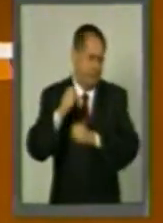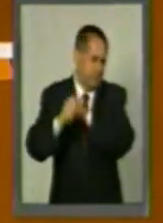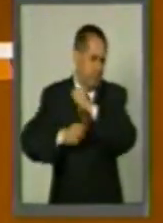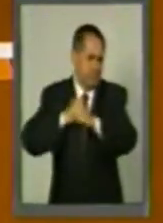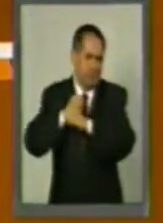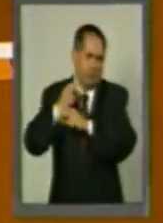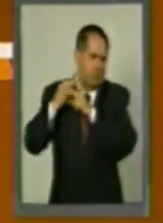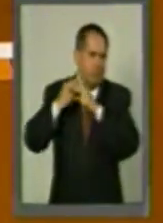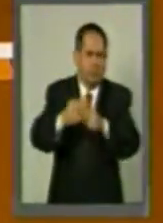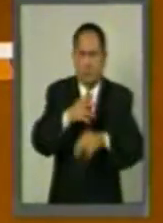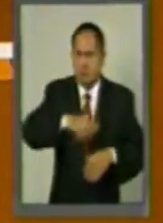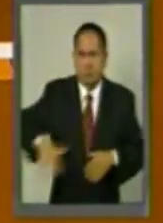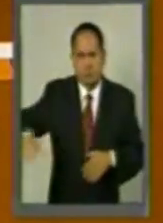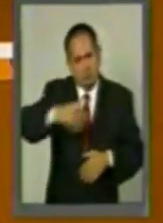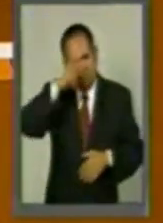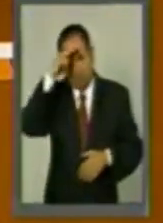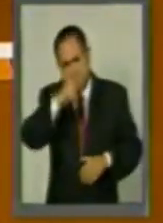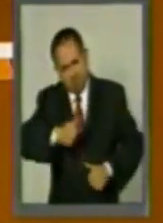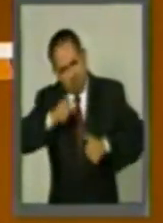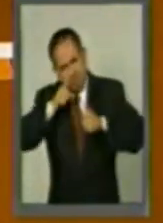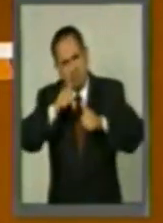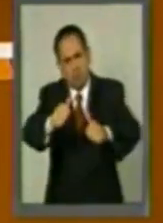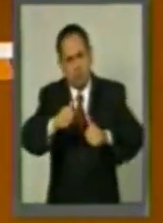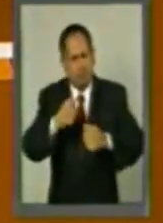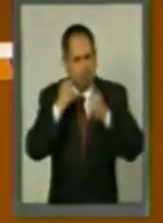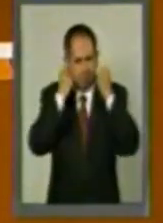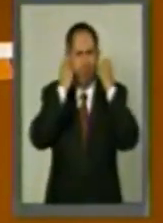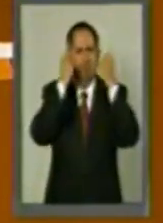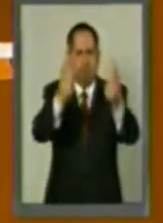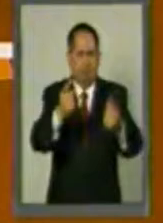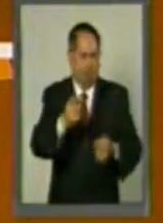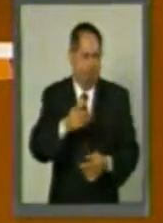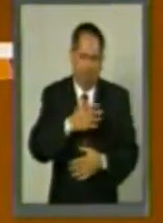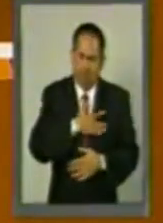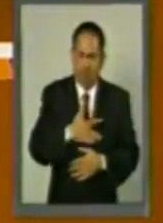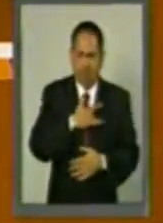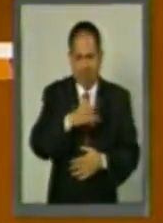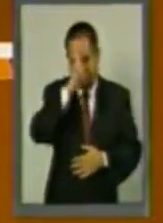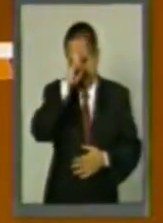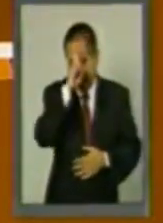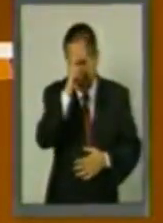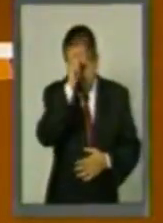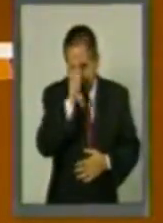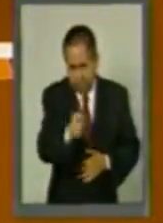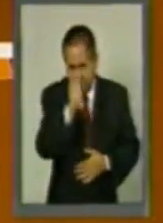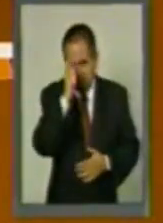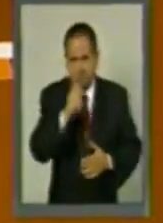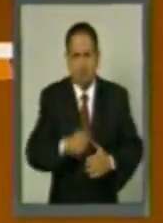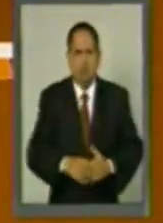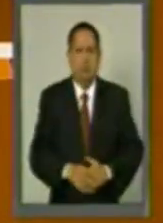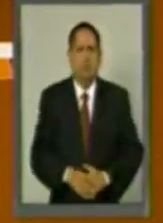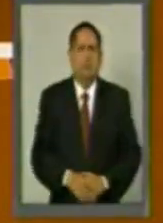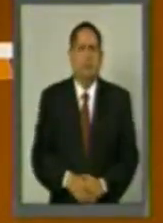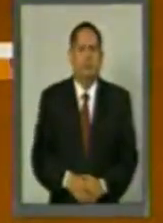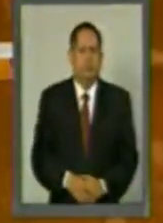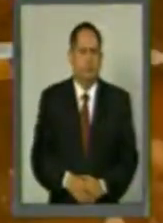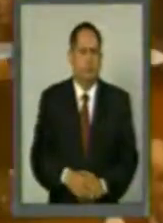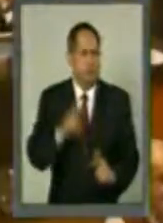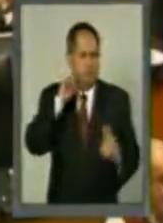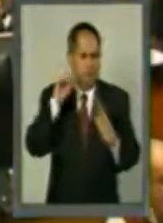los mexicanos. Para ellos, nuestro más amplio y profundo reconocimiento.